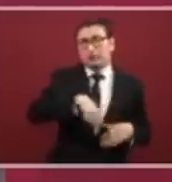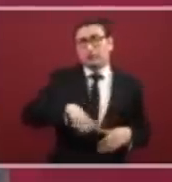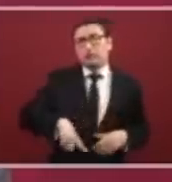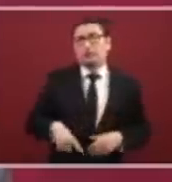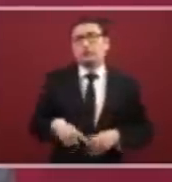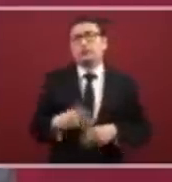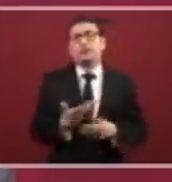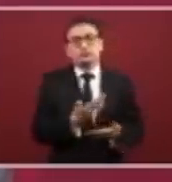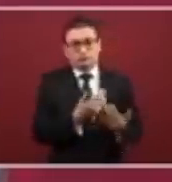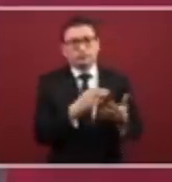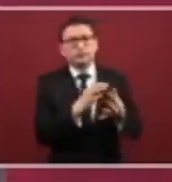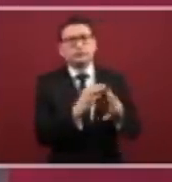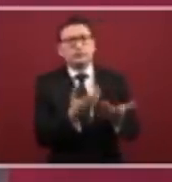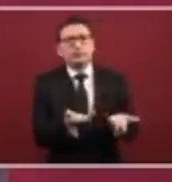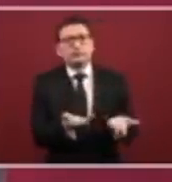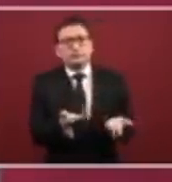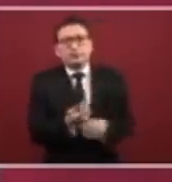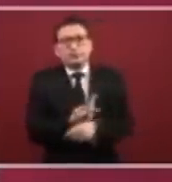que nunca